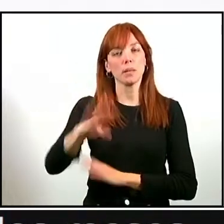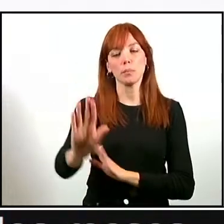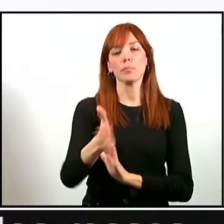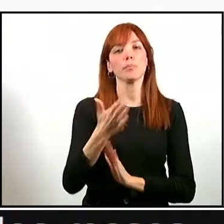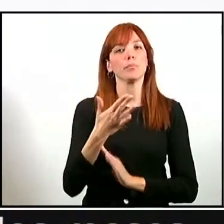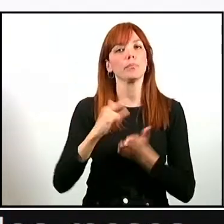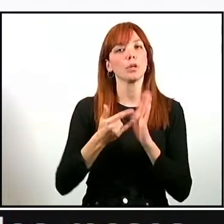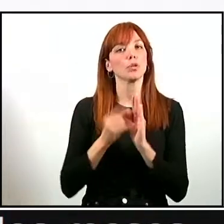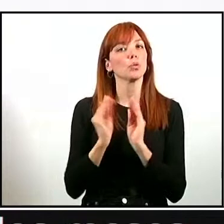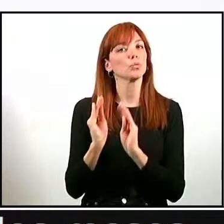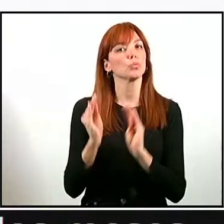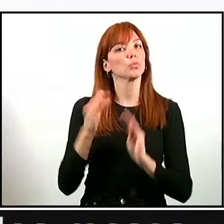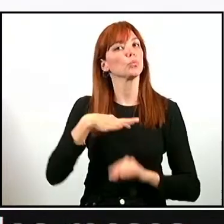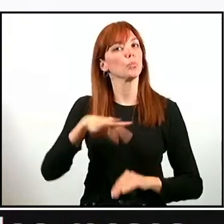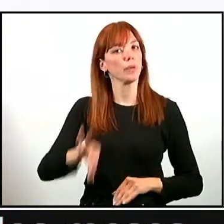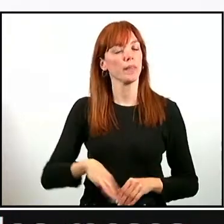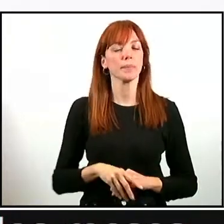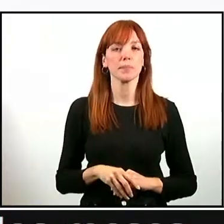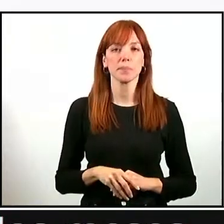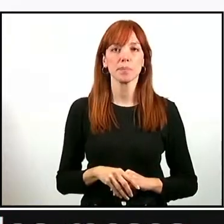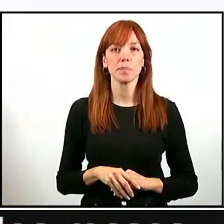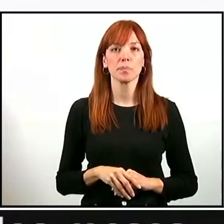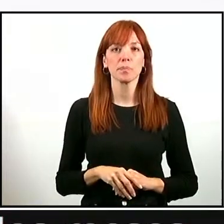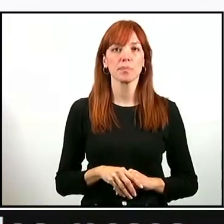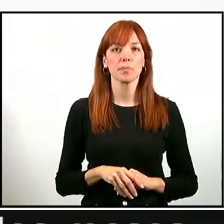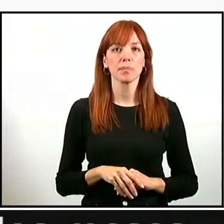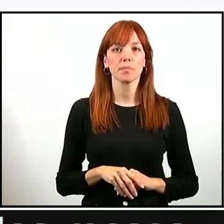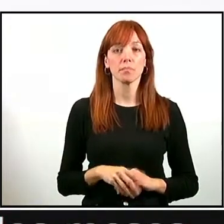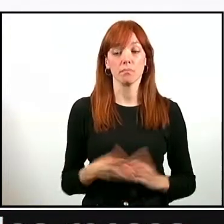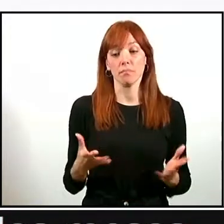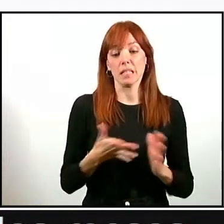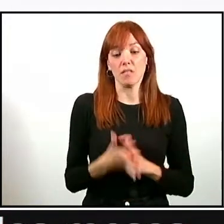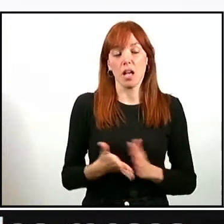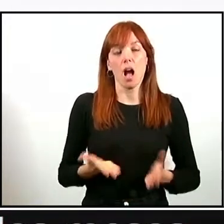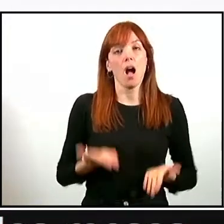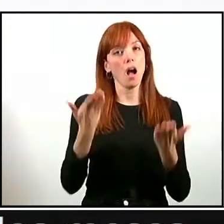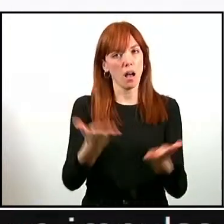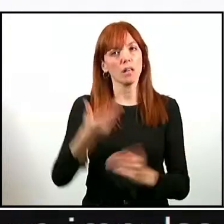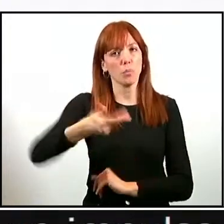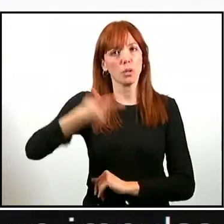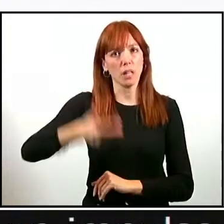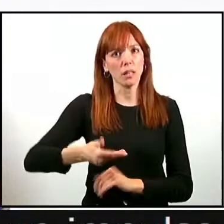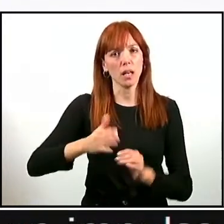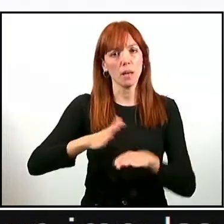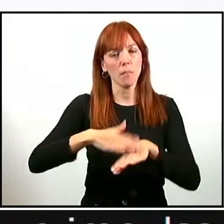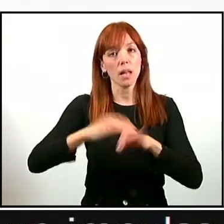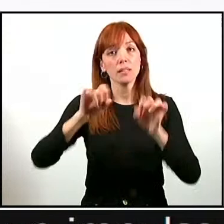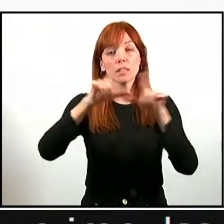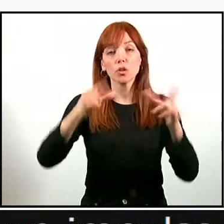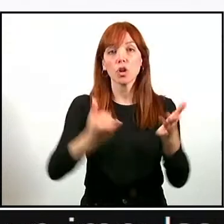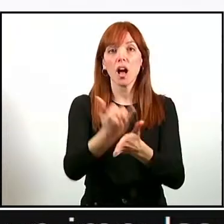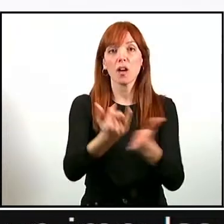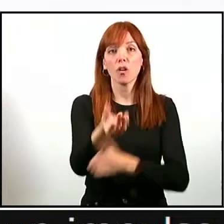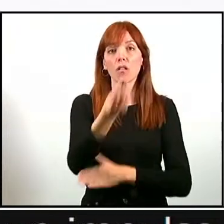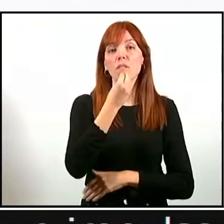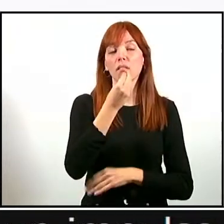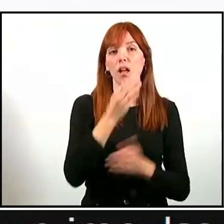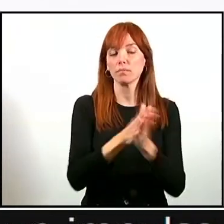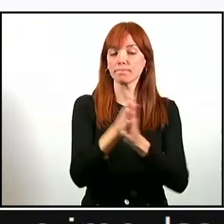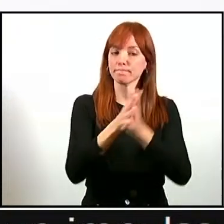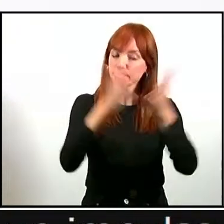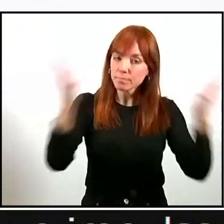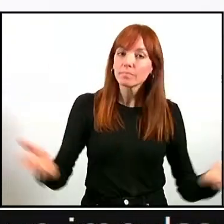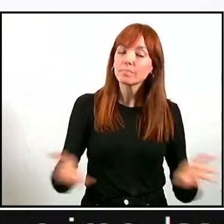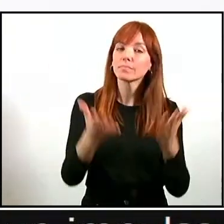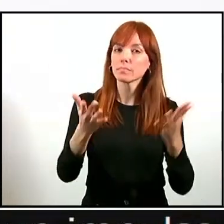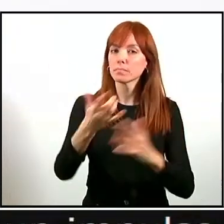esos proyectos. Por tanto, es un impulso importante para el sector agroalimentario, un sector que para